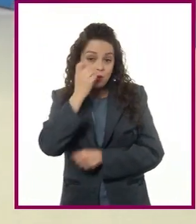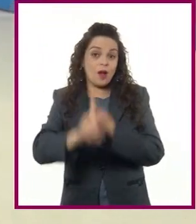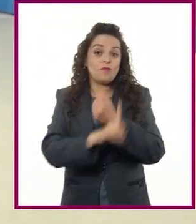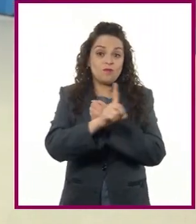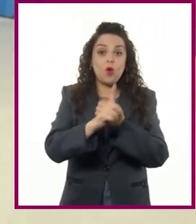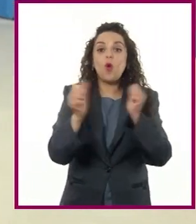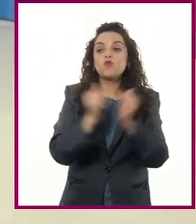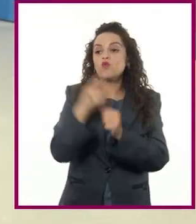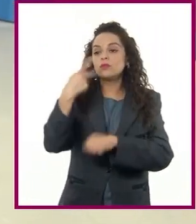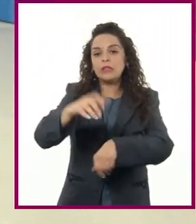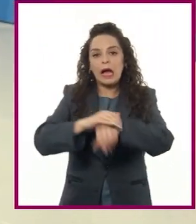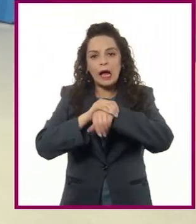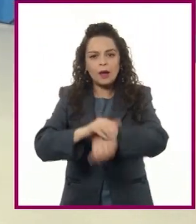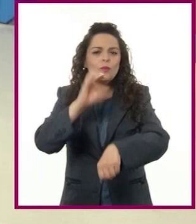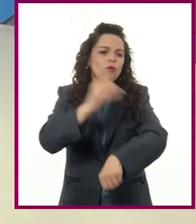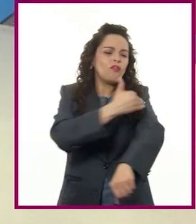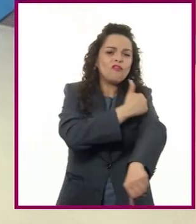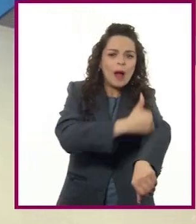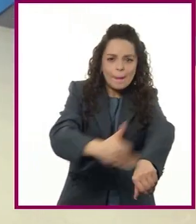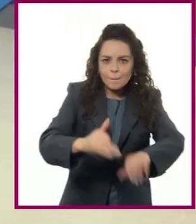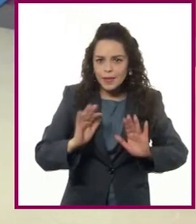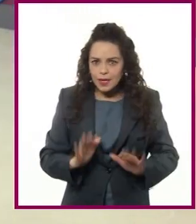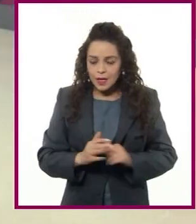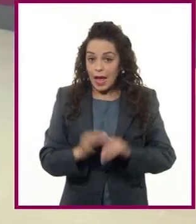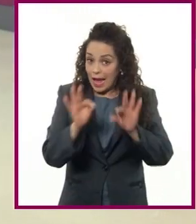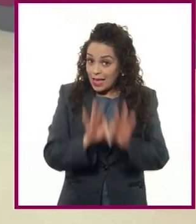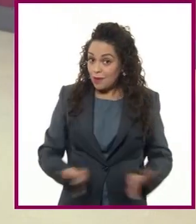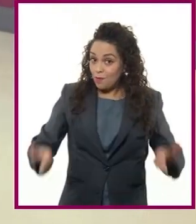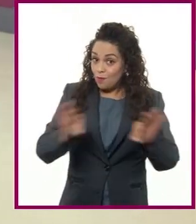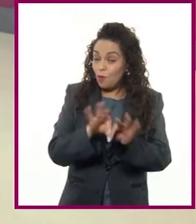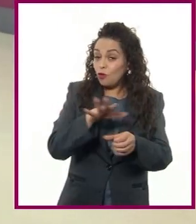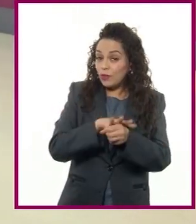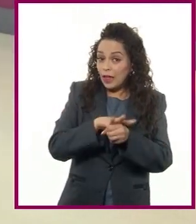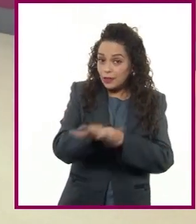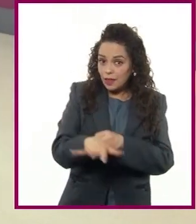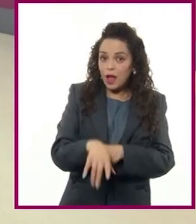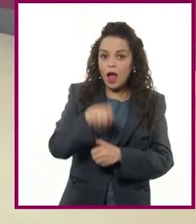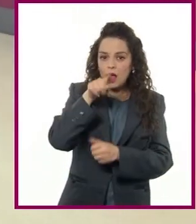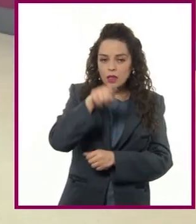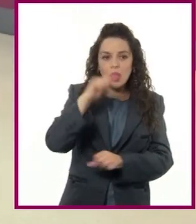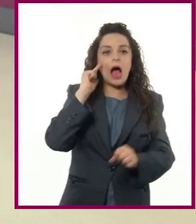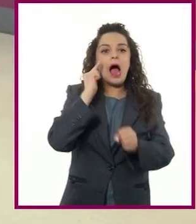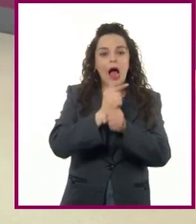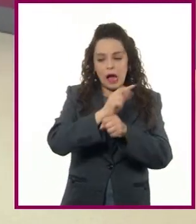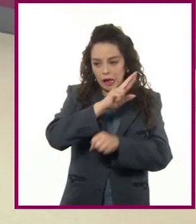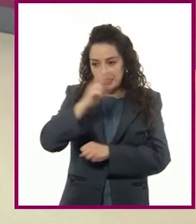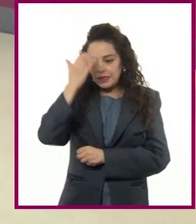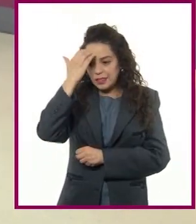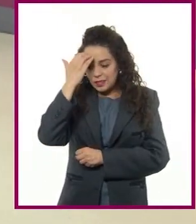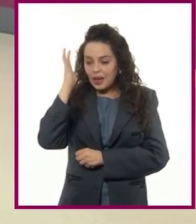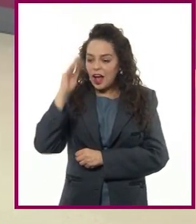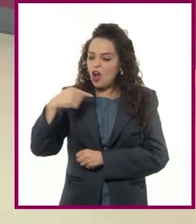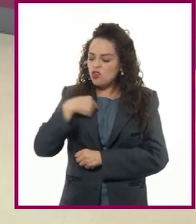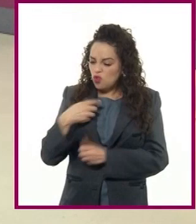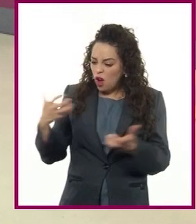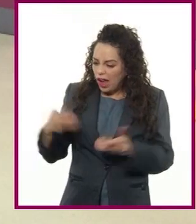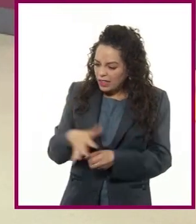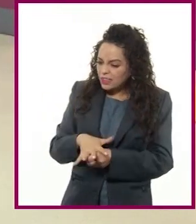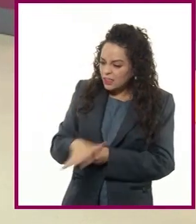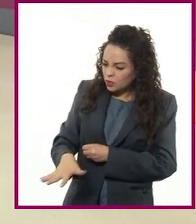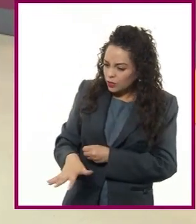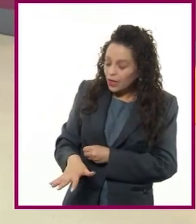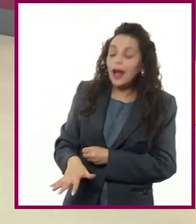sus amistades o familiares. Lo importante es que logren reconocer cuál ha sido su actuar, cuál